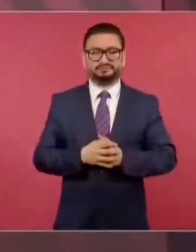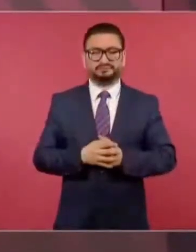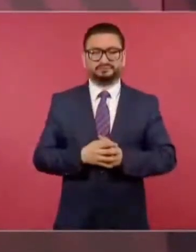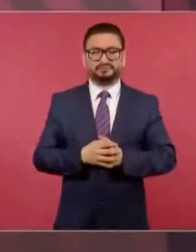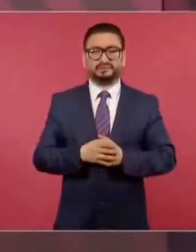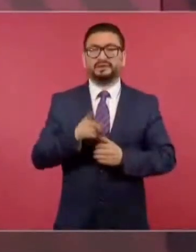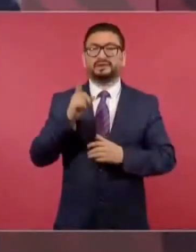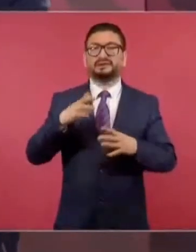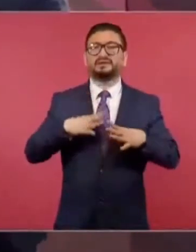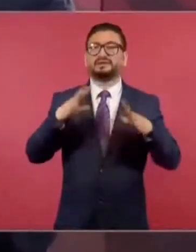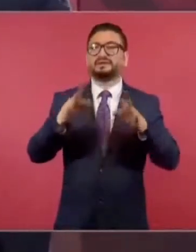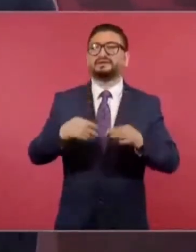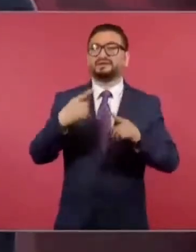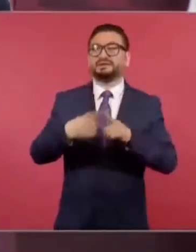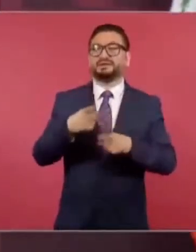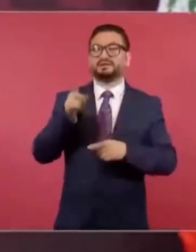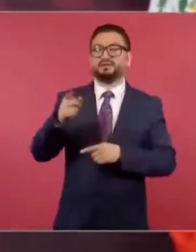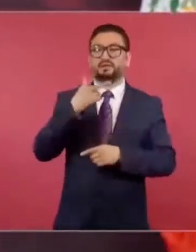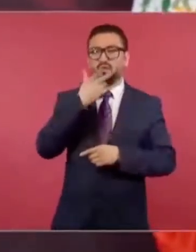la creó un señor